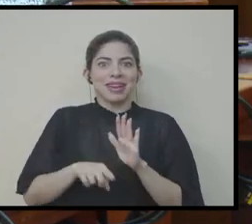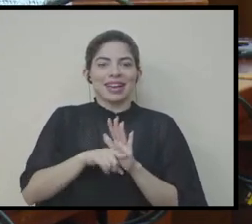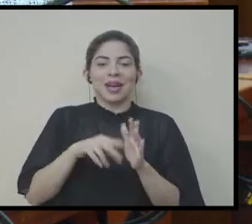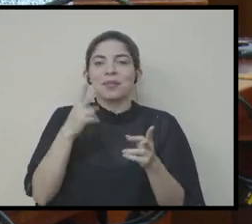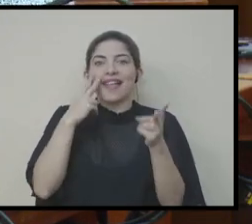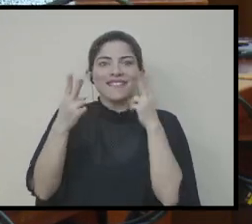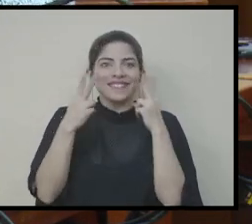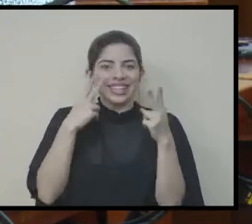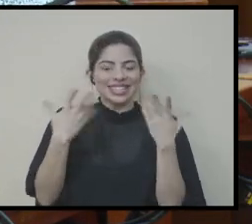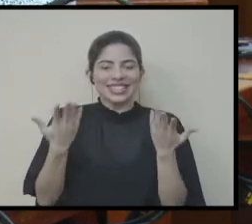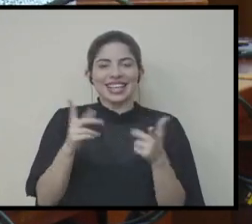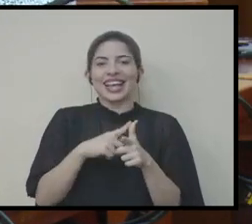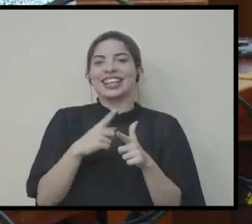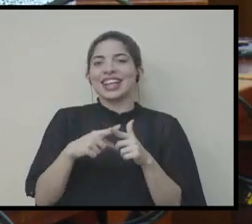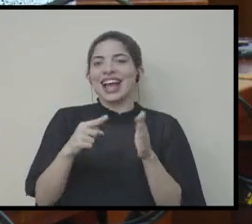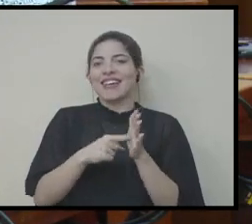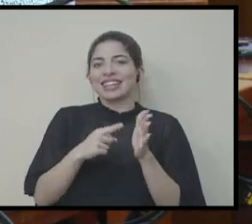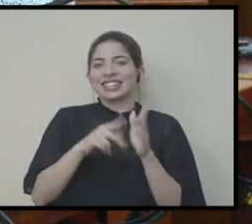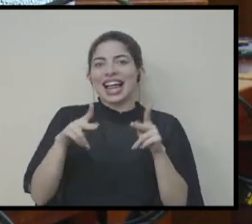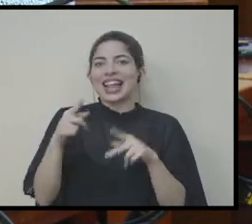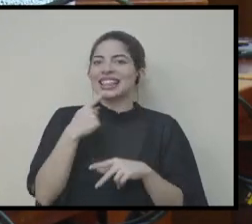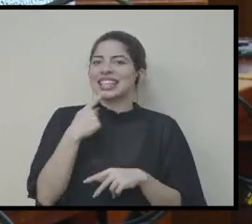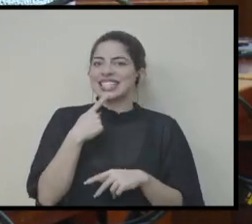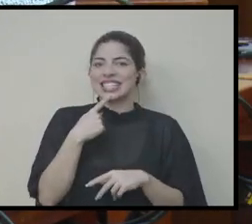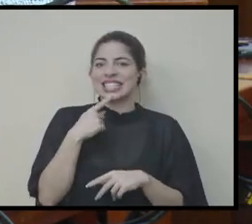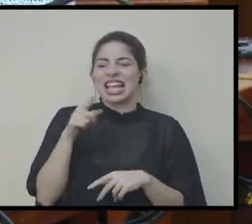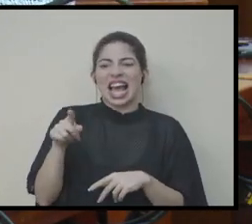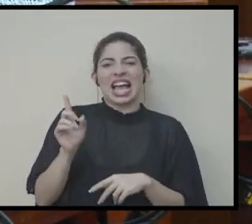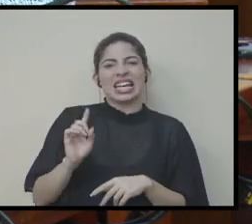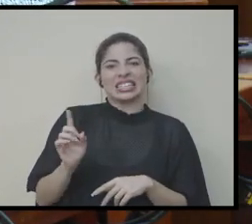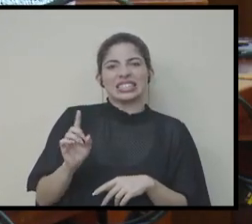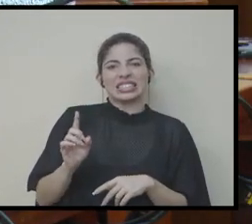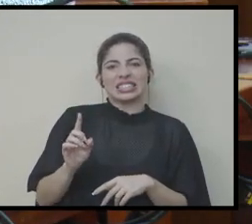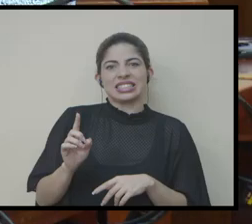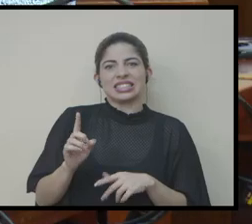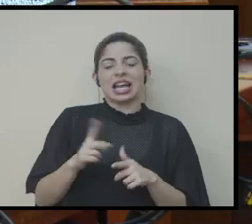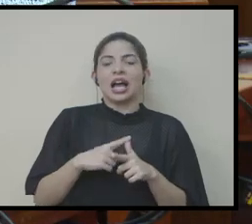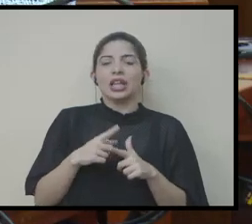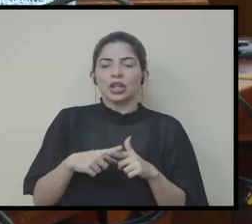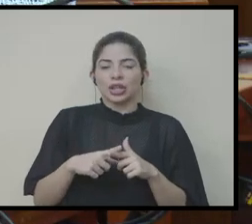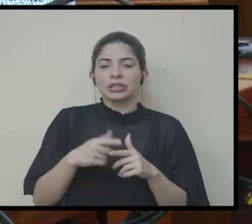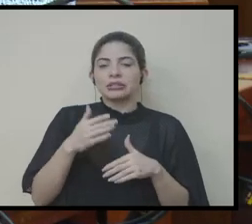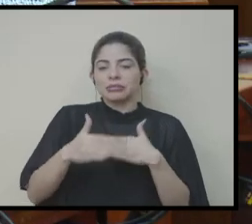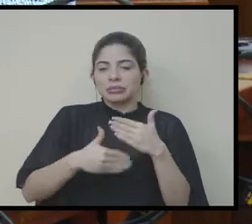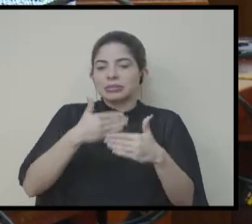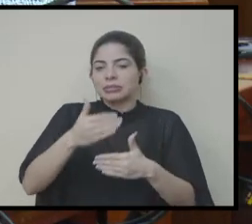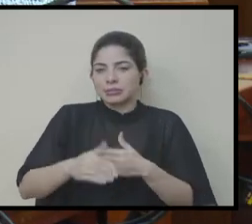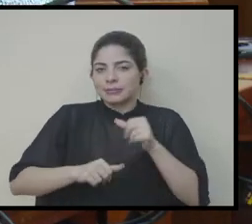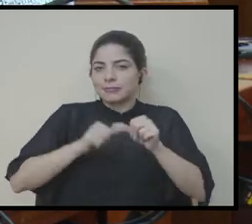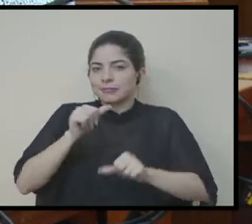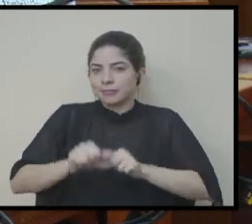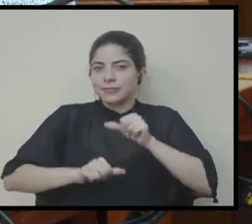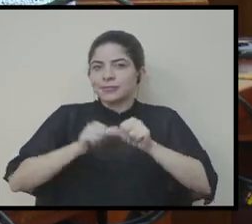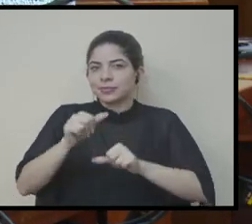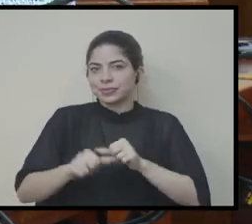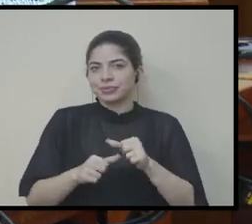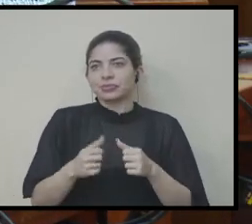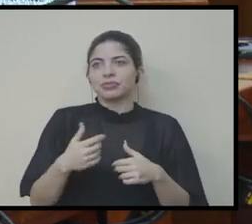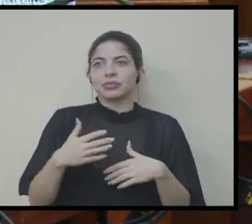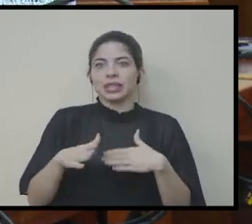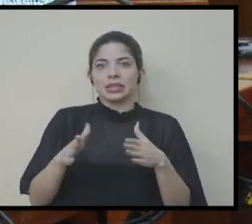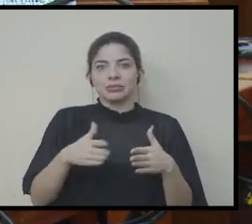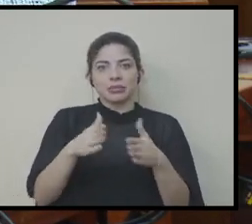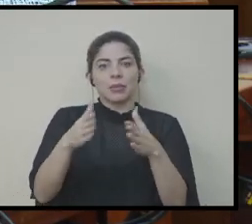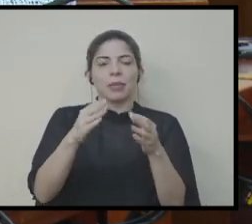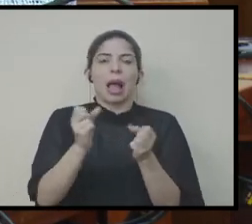por la vista. Entonces a veces la gente dice, no, esto no. Entonces sí, por ahí vamos como que avanzando y llevando